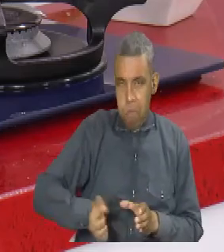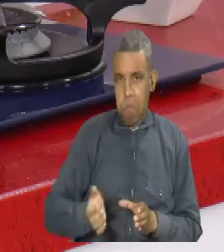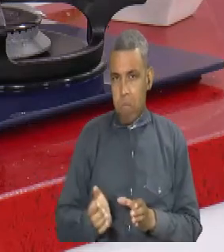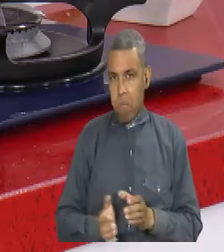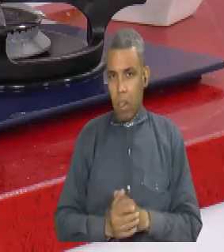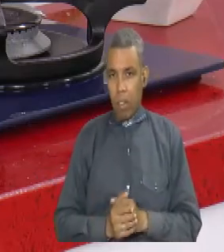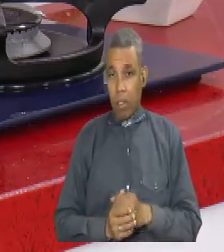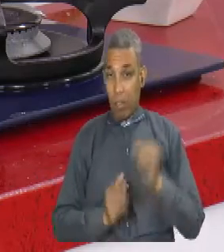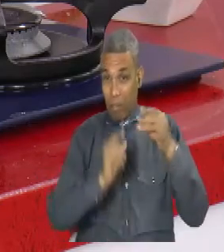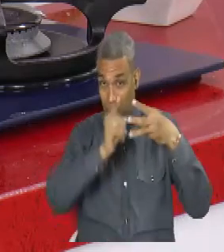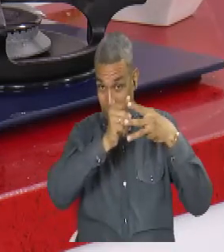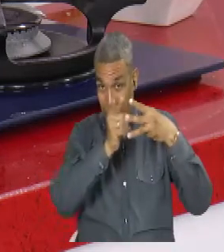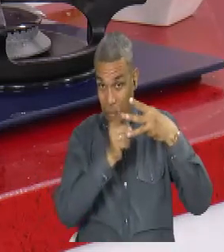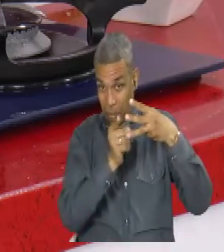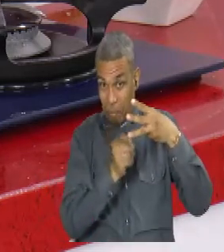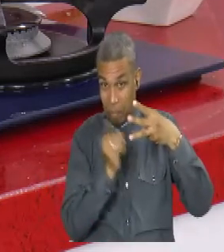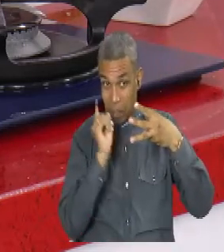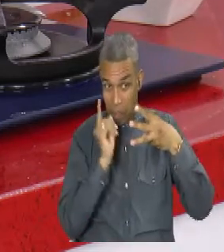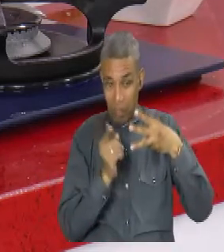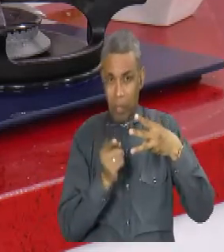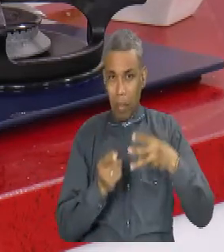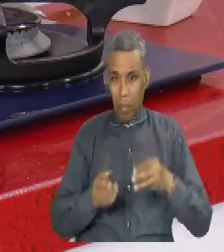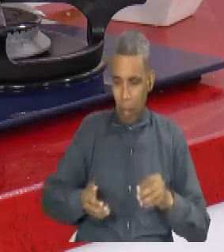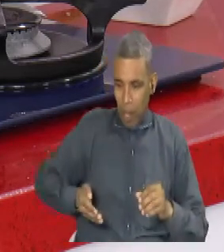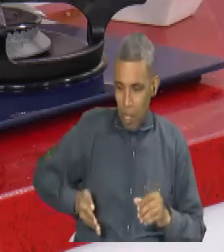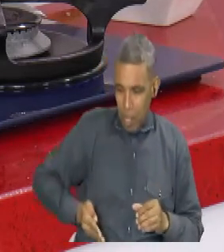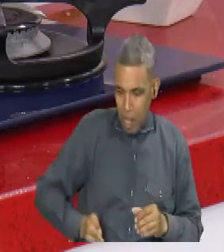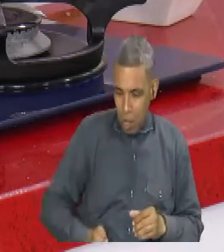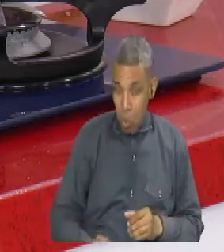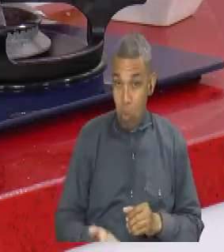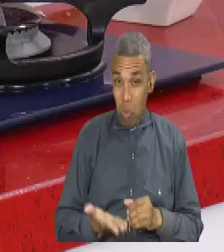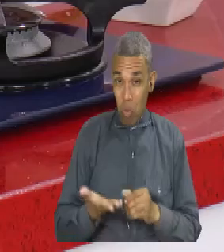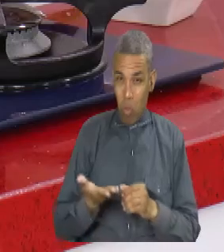ingredientes. Atún con cebolla y tomate.